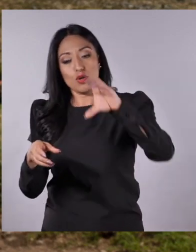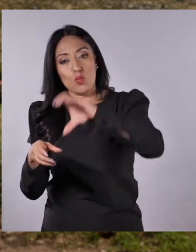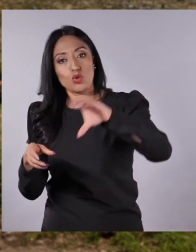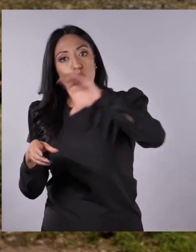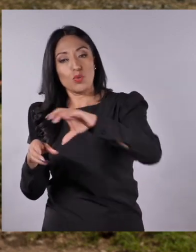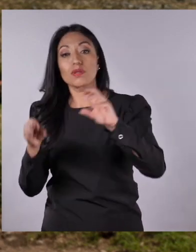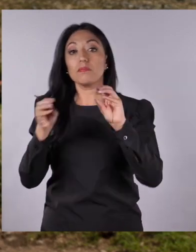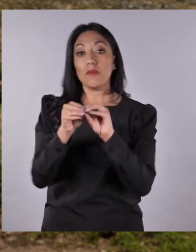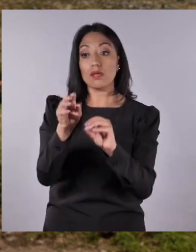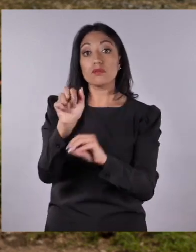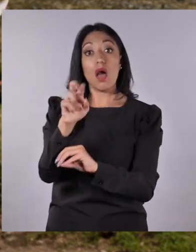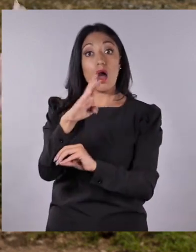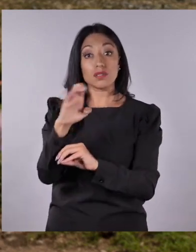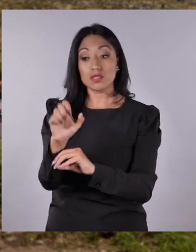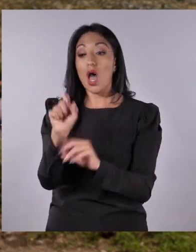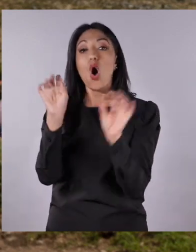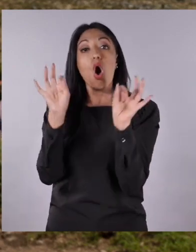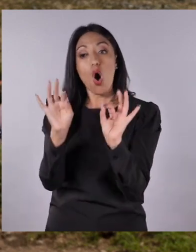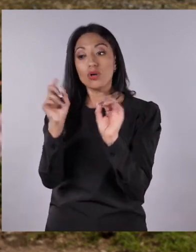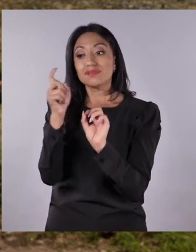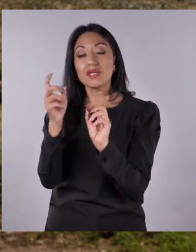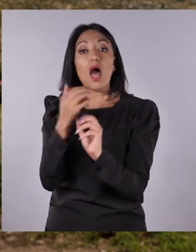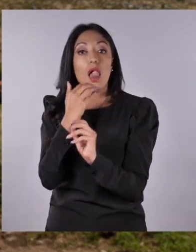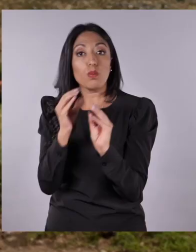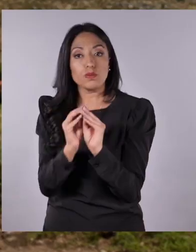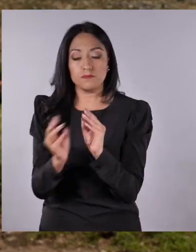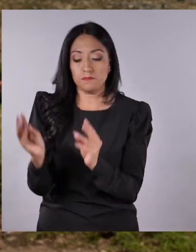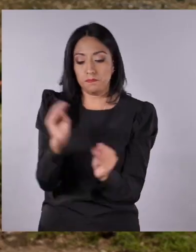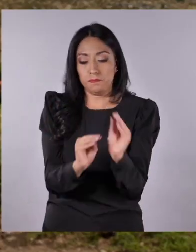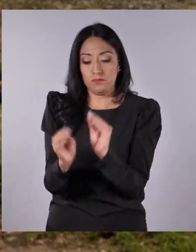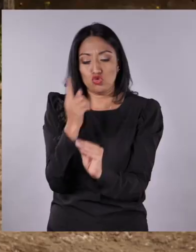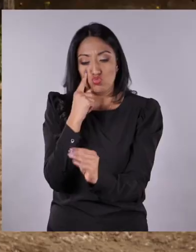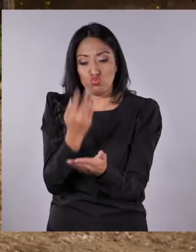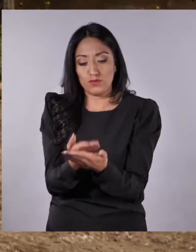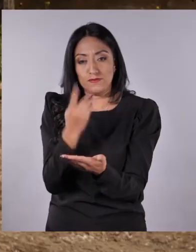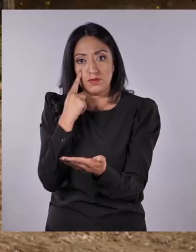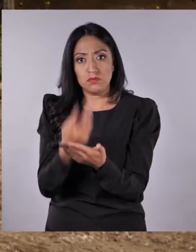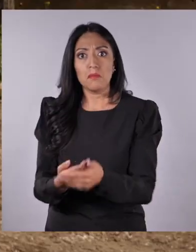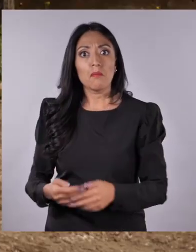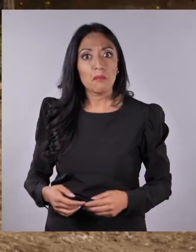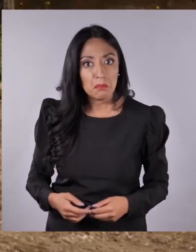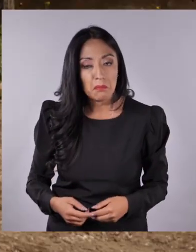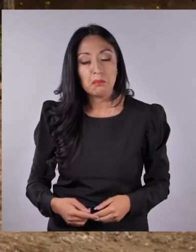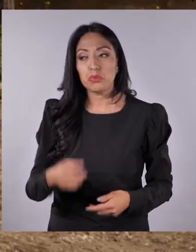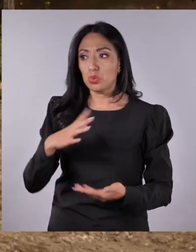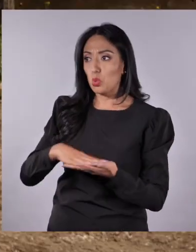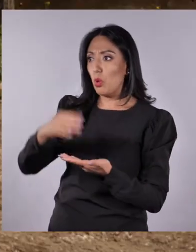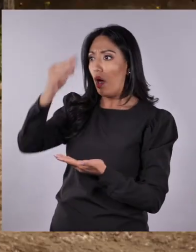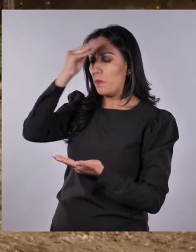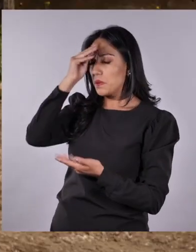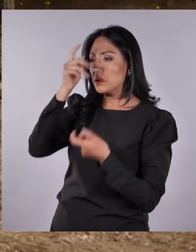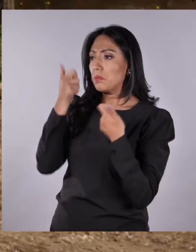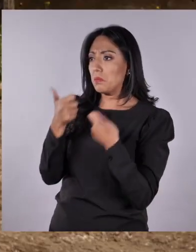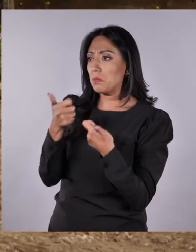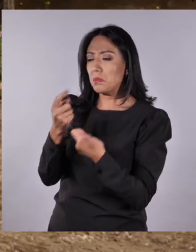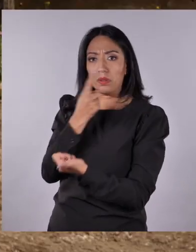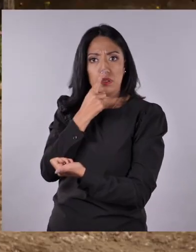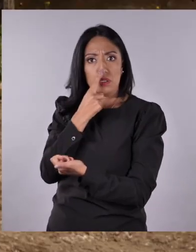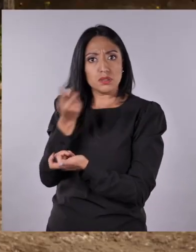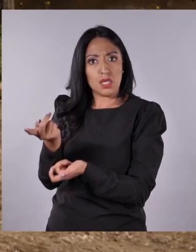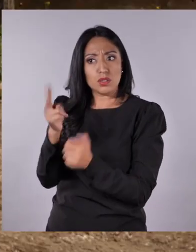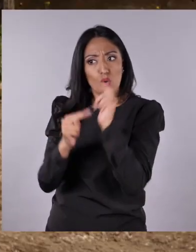arena, o si es perfecta y no necesitan nada, para poder construir la casa. Me encantó aprender sobre